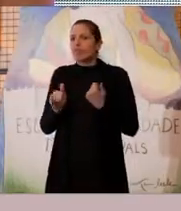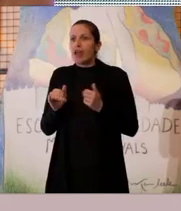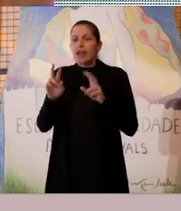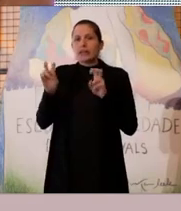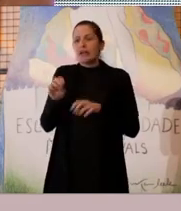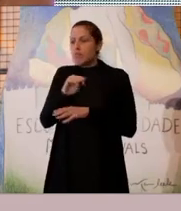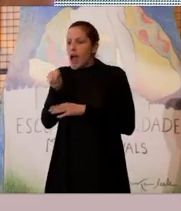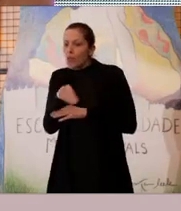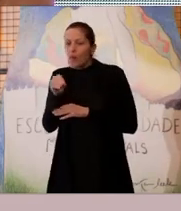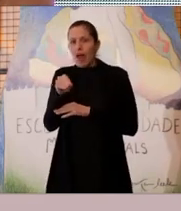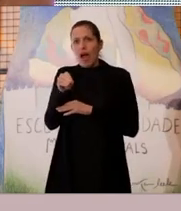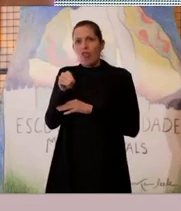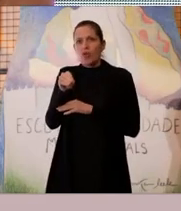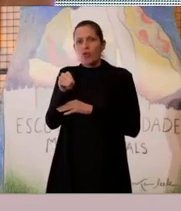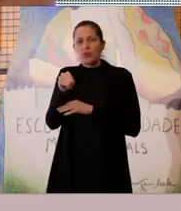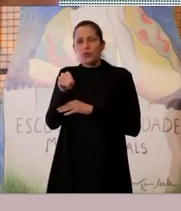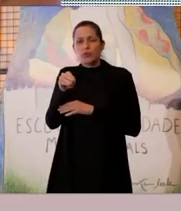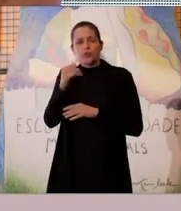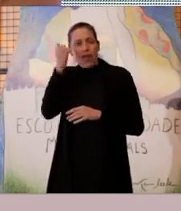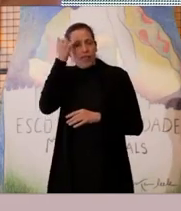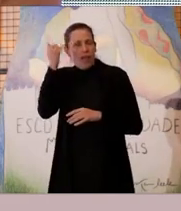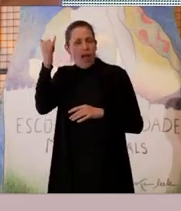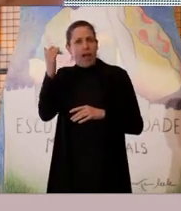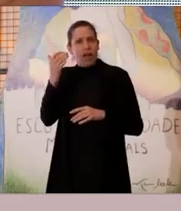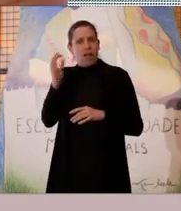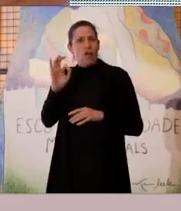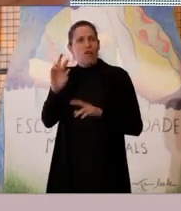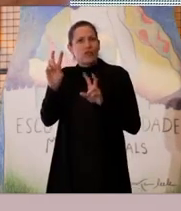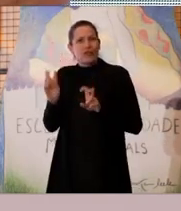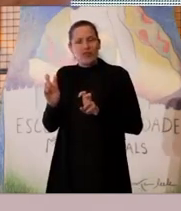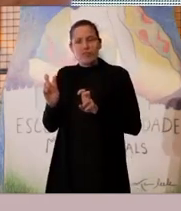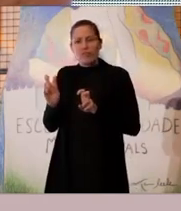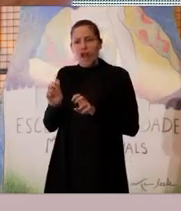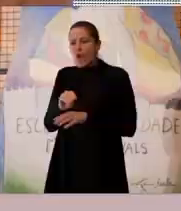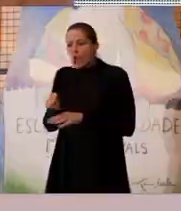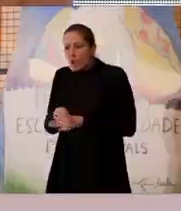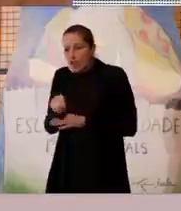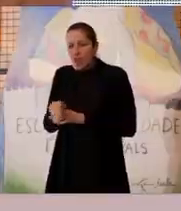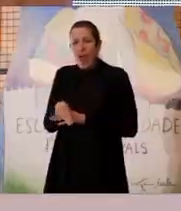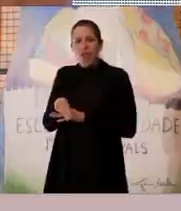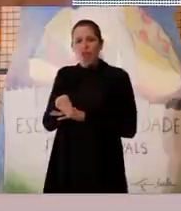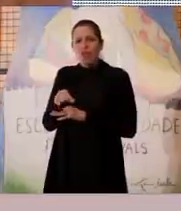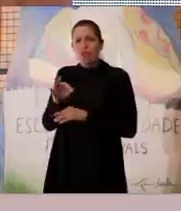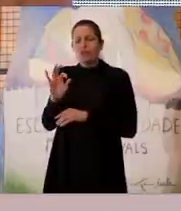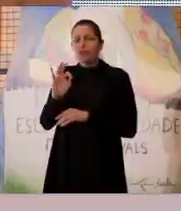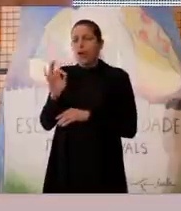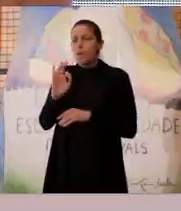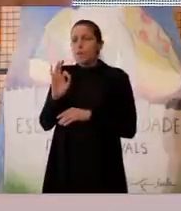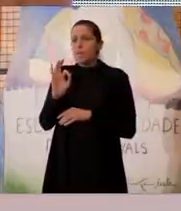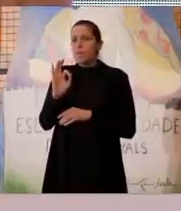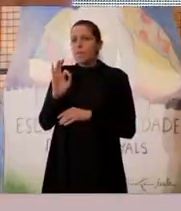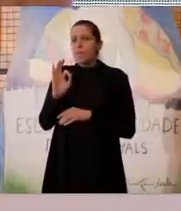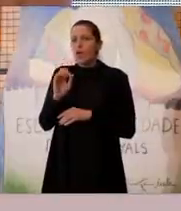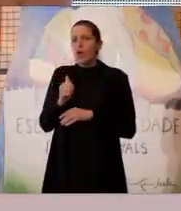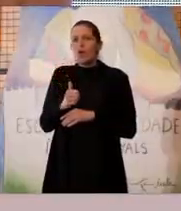idealizan la maternidad romantizan cuestiones que tienen más que ver con la Mística de